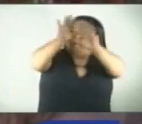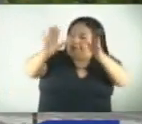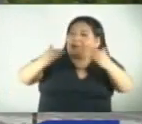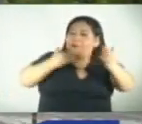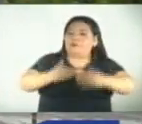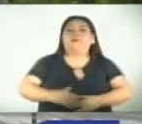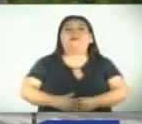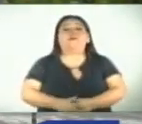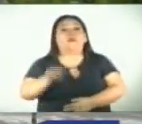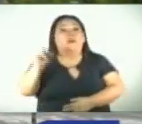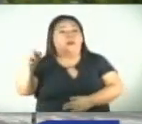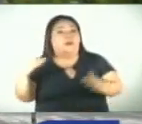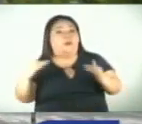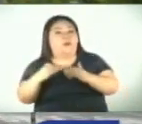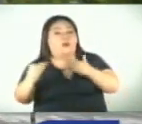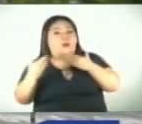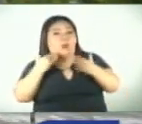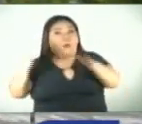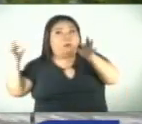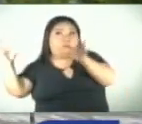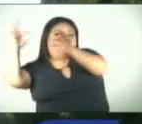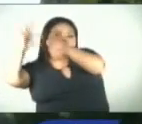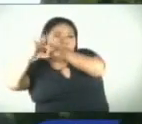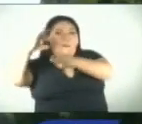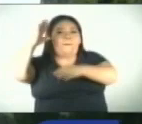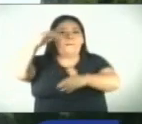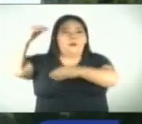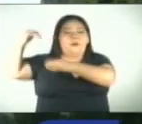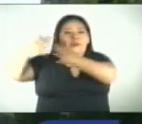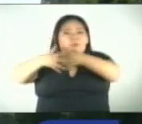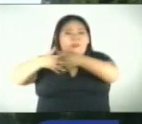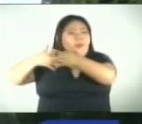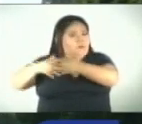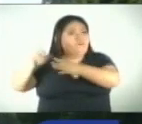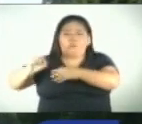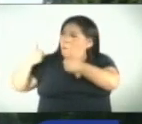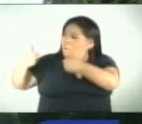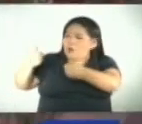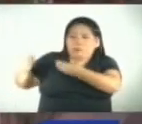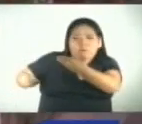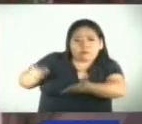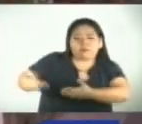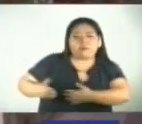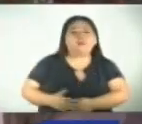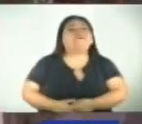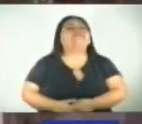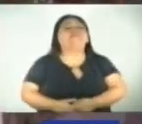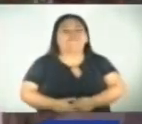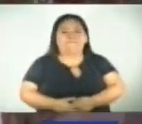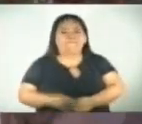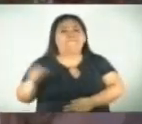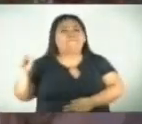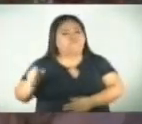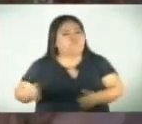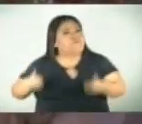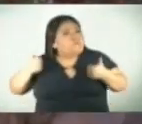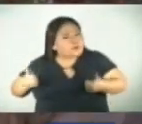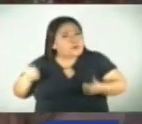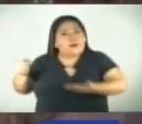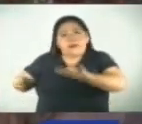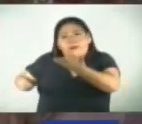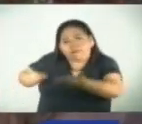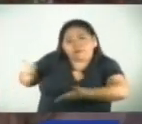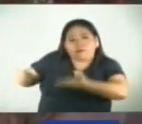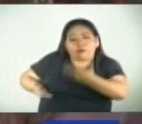que la relaciones con el país norteamericano se mantienen estables. Claro, son relaciones bastante saludables, bastante buenas, es nuestro